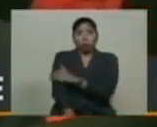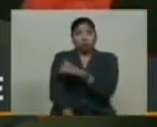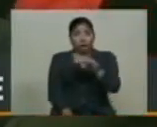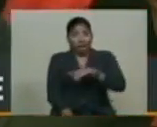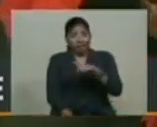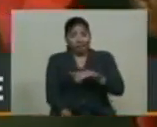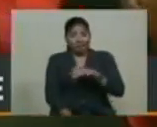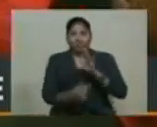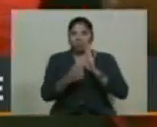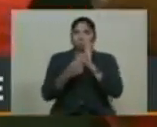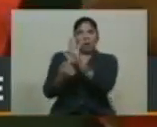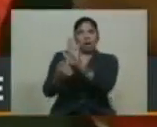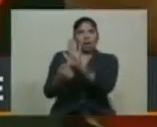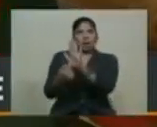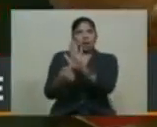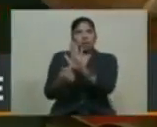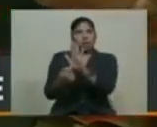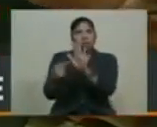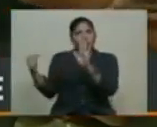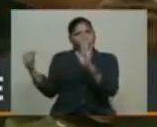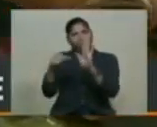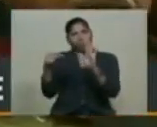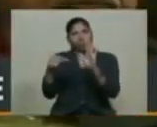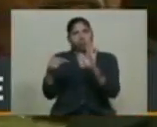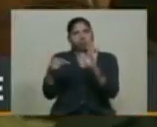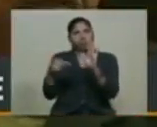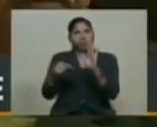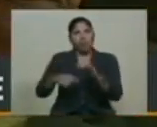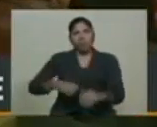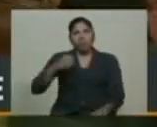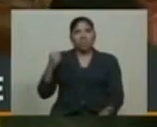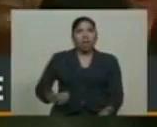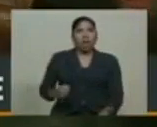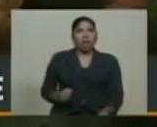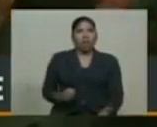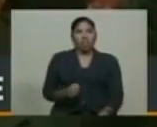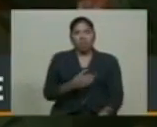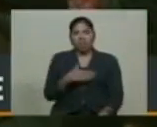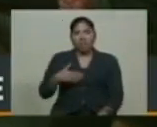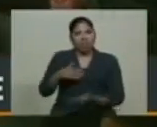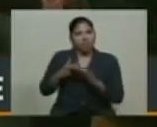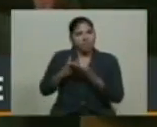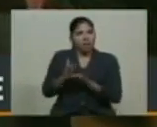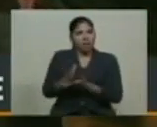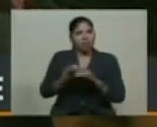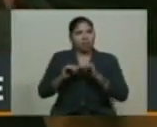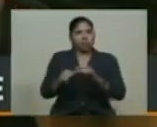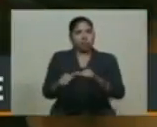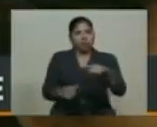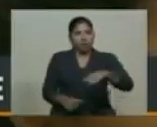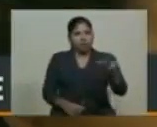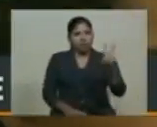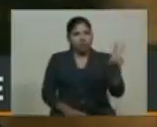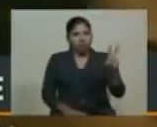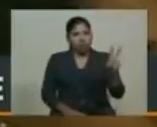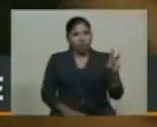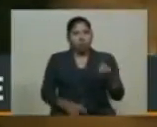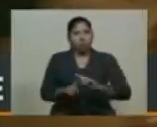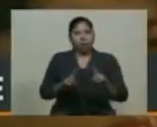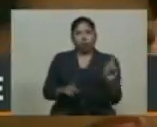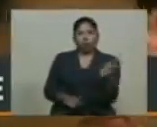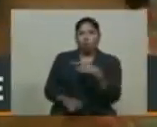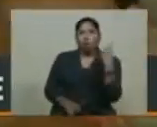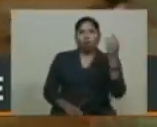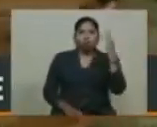el manoseado argumento de que la dictadura lo que quiere es perpetuarse en el poder, aunque todos estaban al